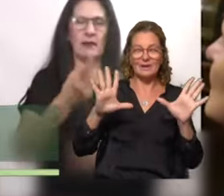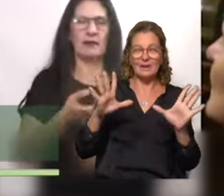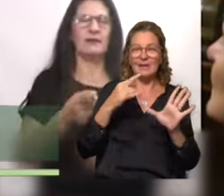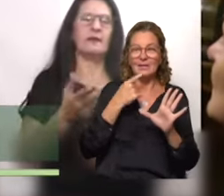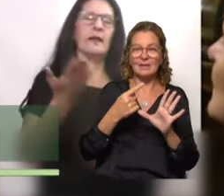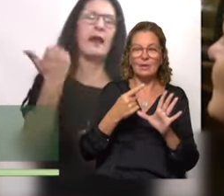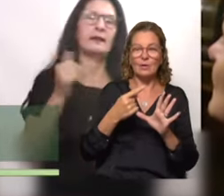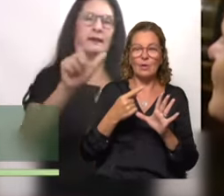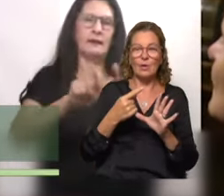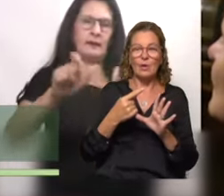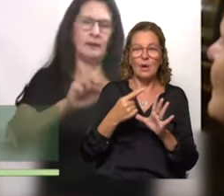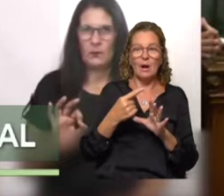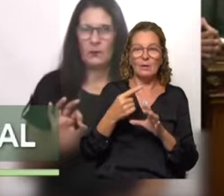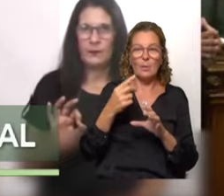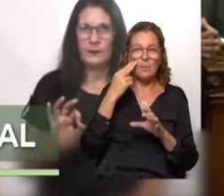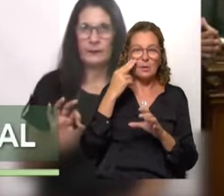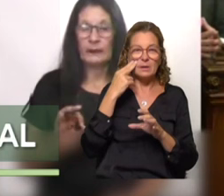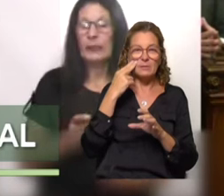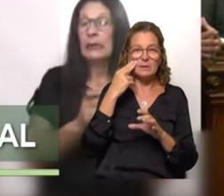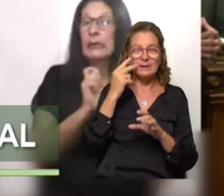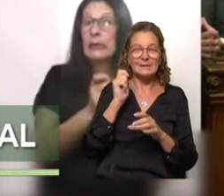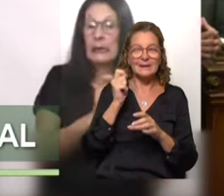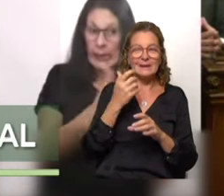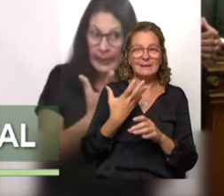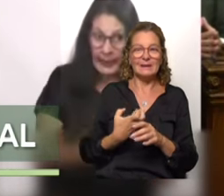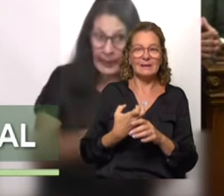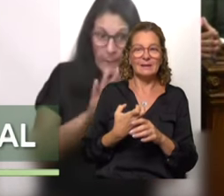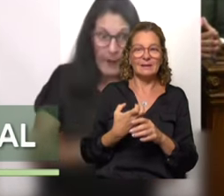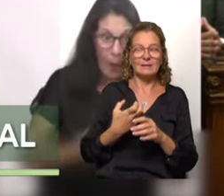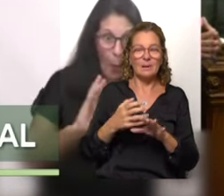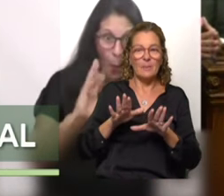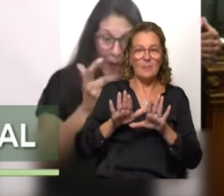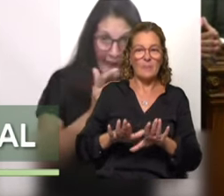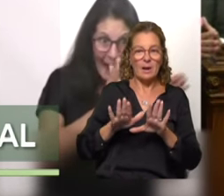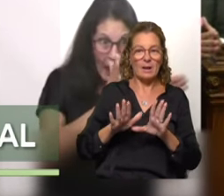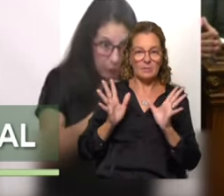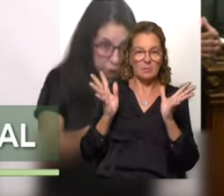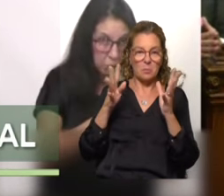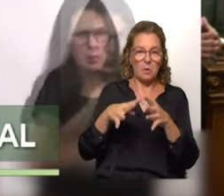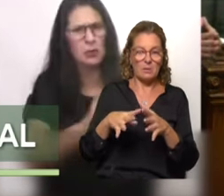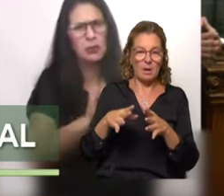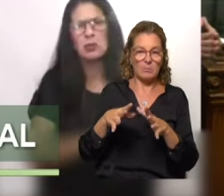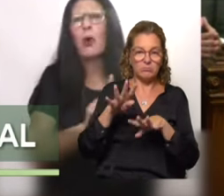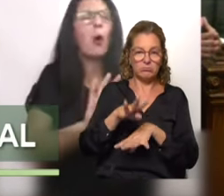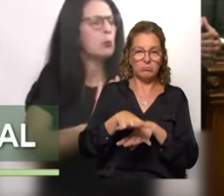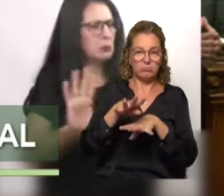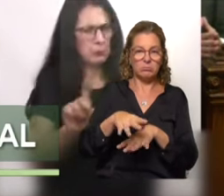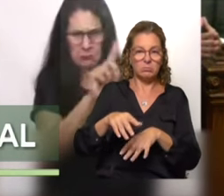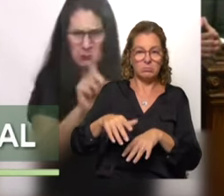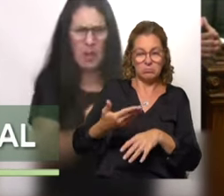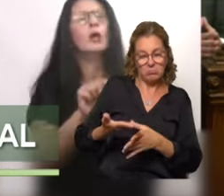a las ocupaciones y los piquetes. Que quien quiera hacer huelga, en que quiere manifestarse, que lo